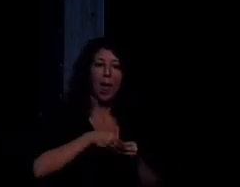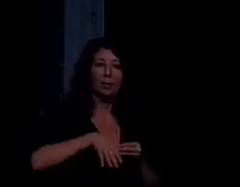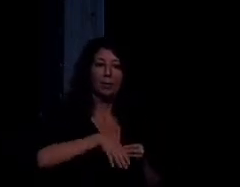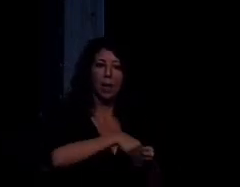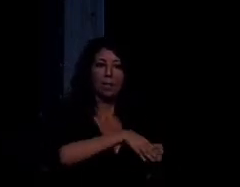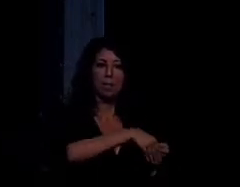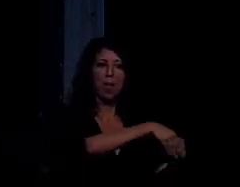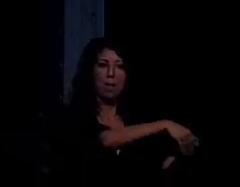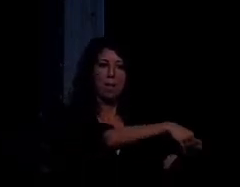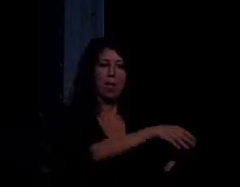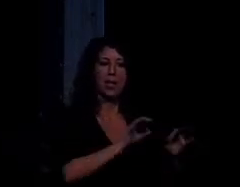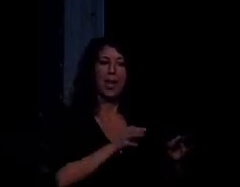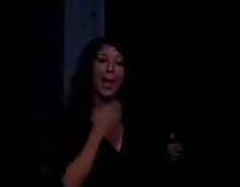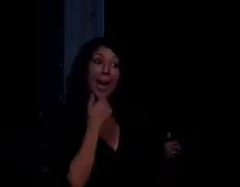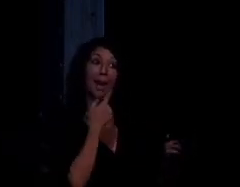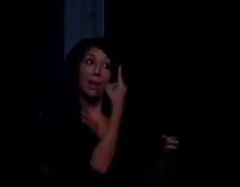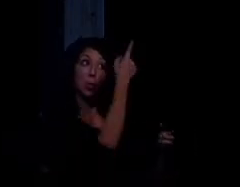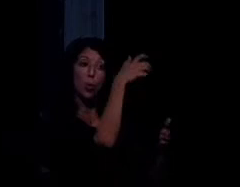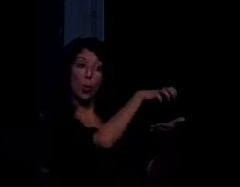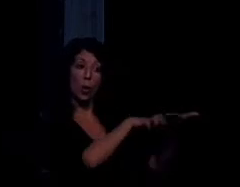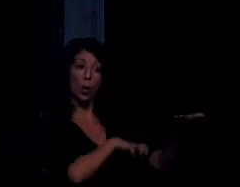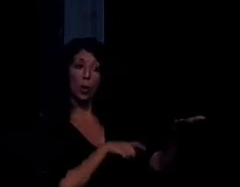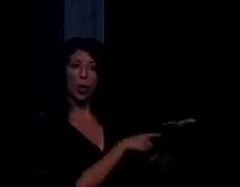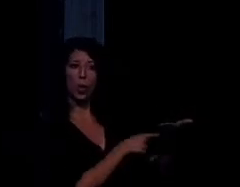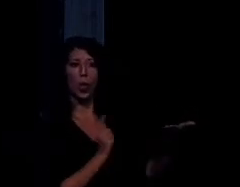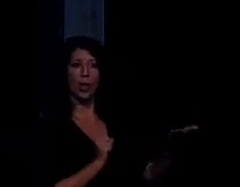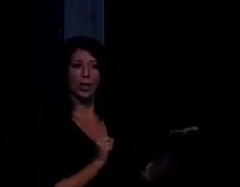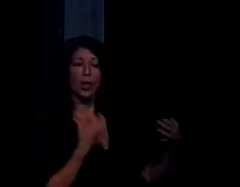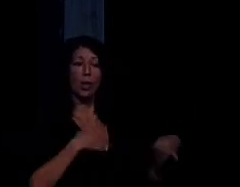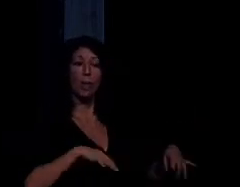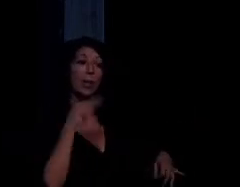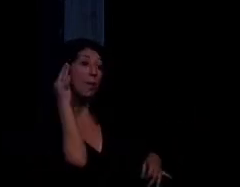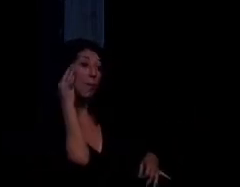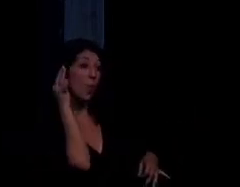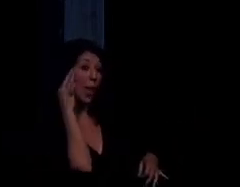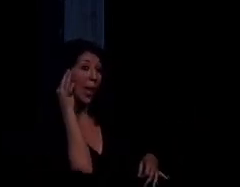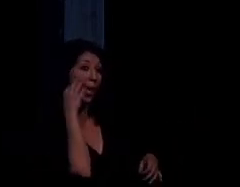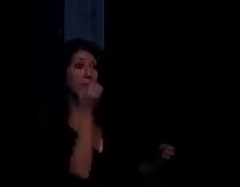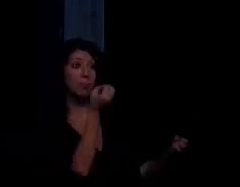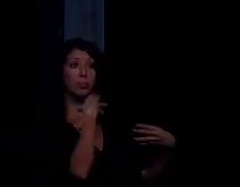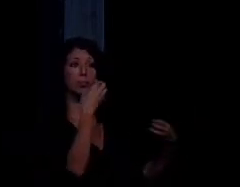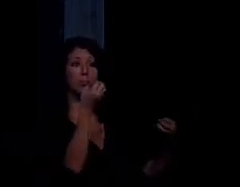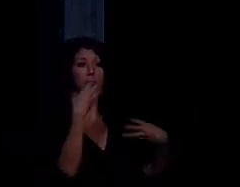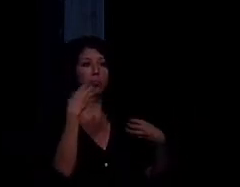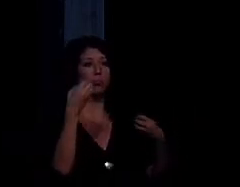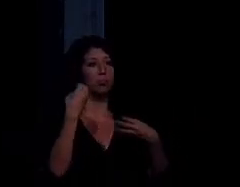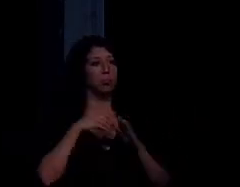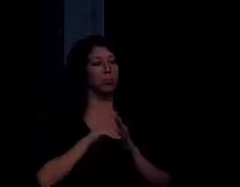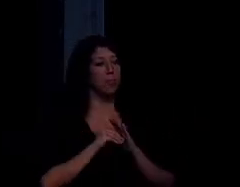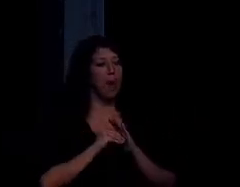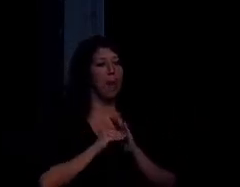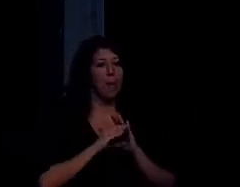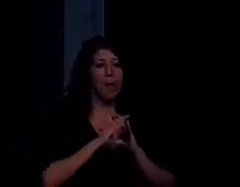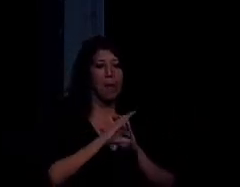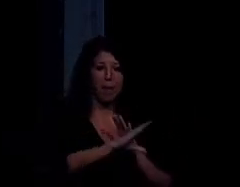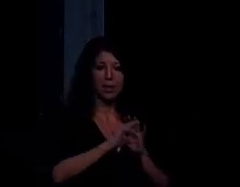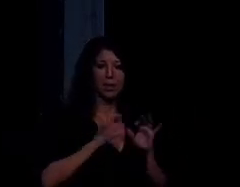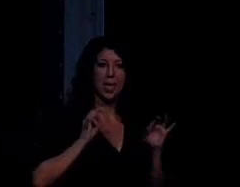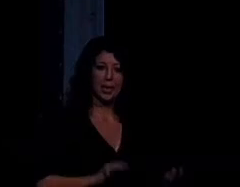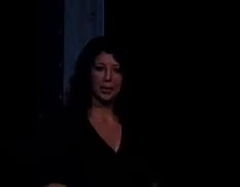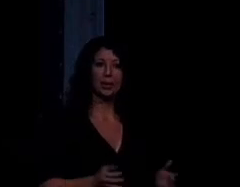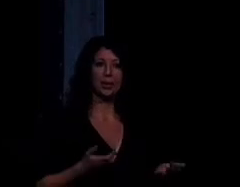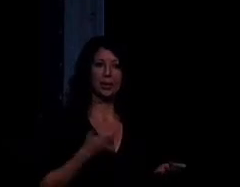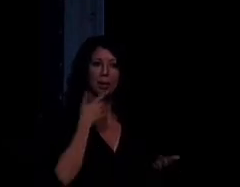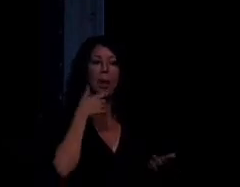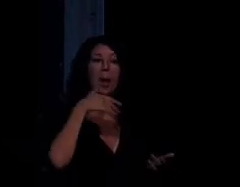o la disciplina del terror sexual a partir de un relato, sino que en el caso de las mujeres esta incorporación es constante y paulatina, ¿no?